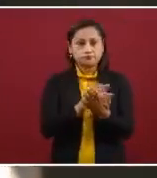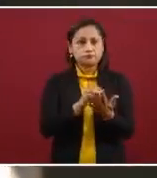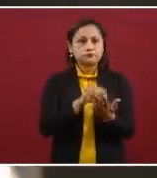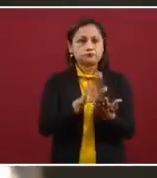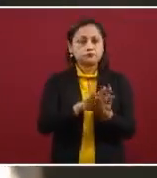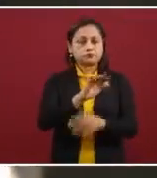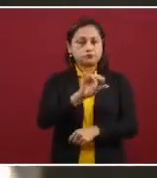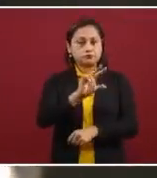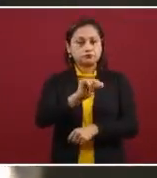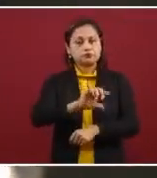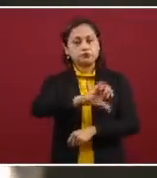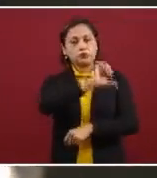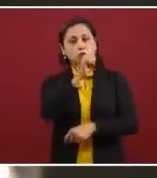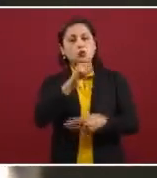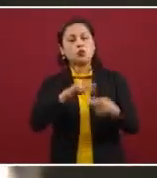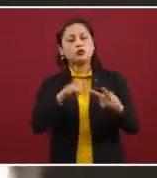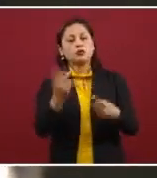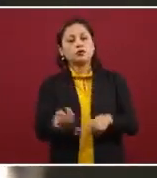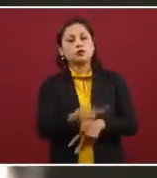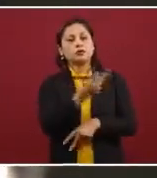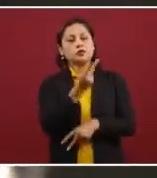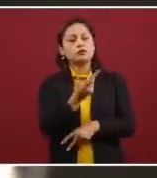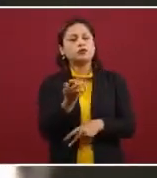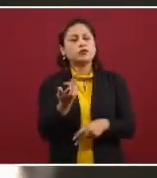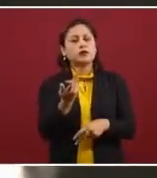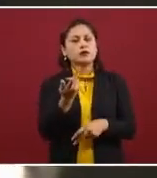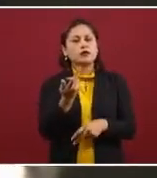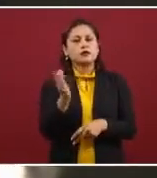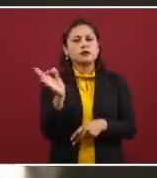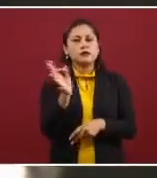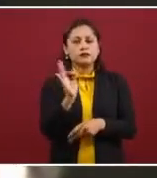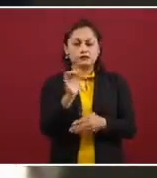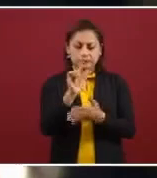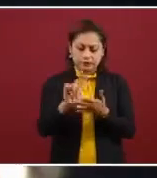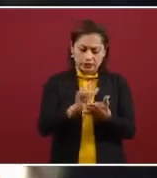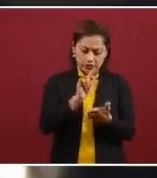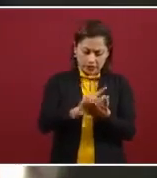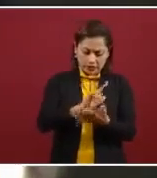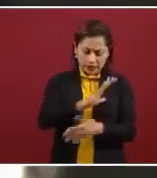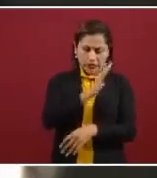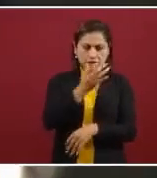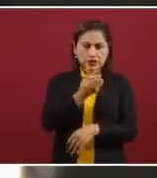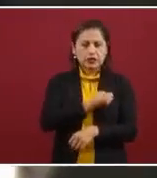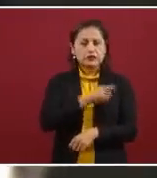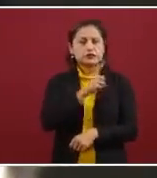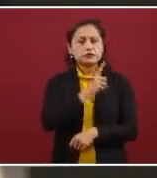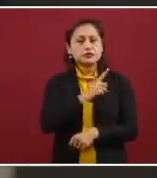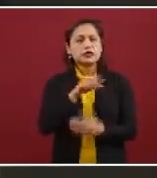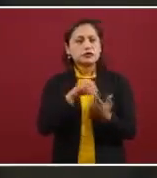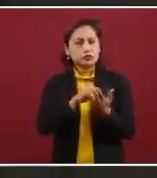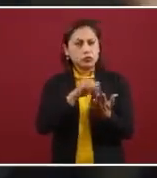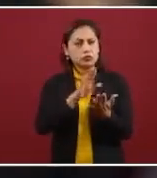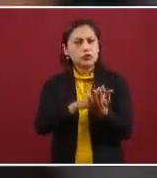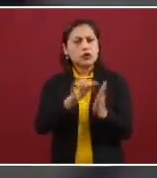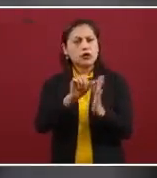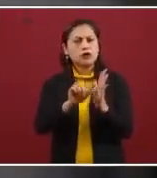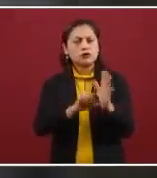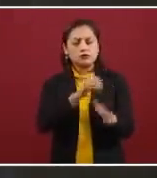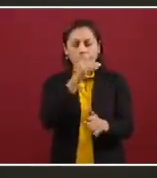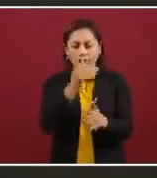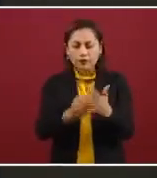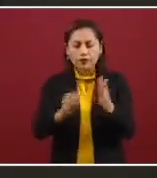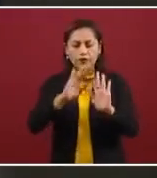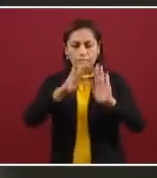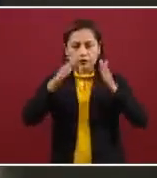con respecto a la falta de un artículo en la Ley General de Salud que atiende específicamente la salud emocional de